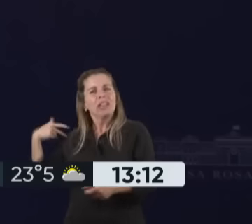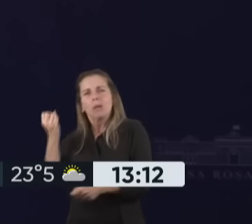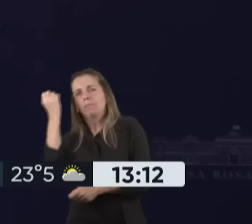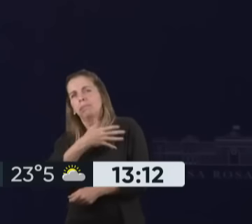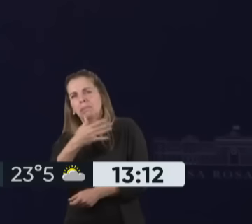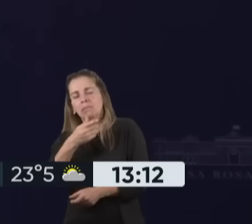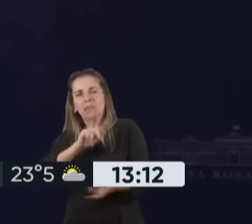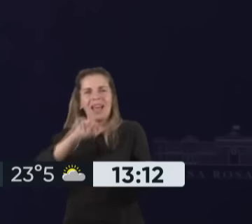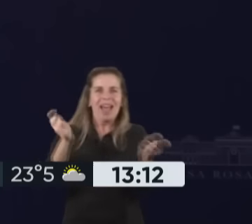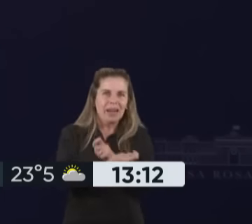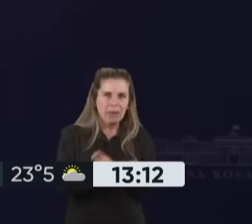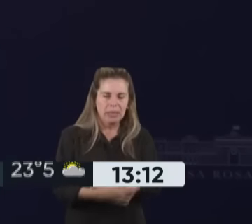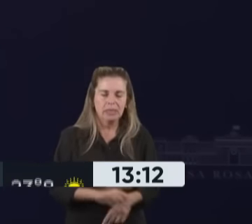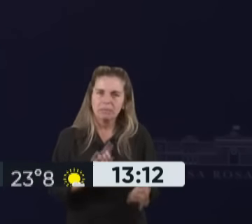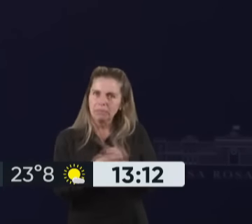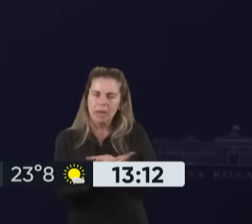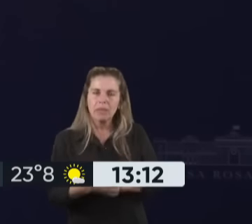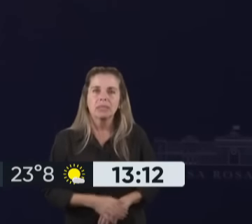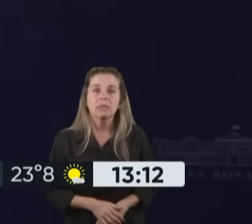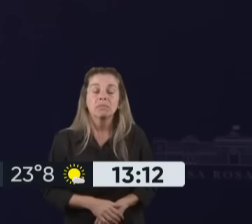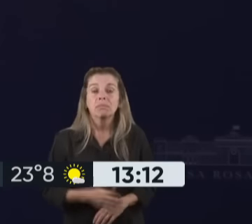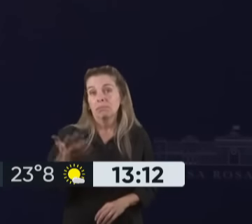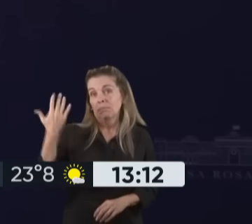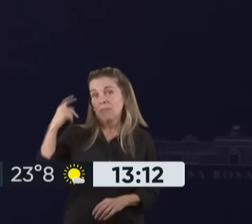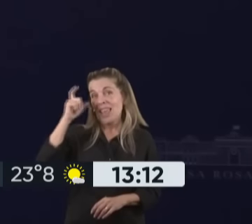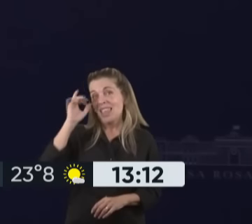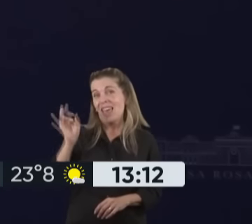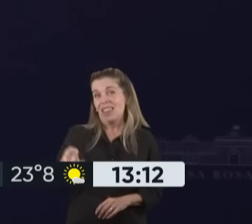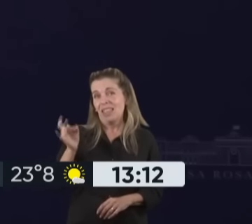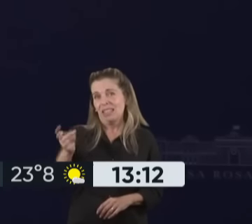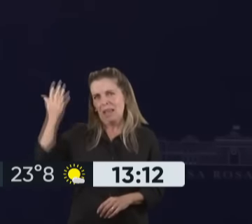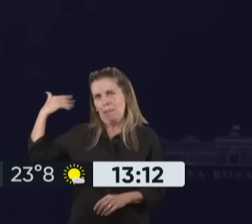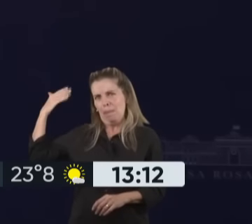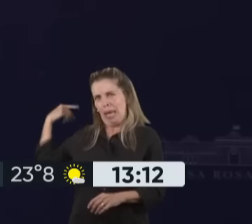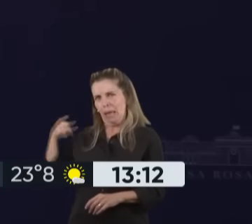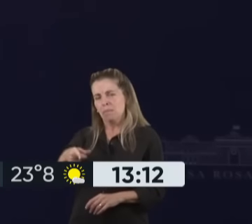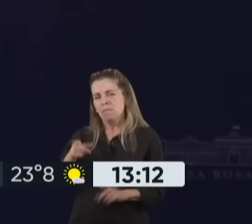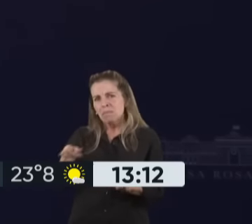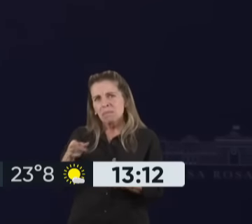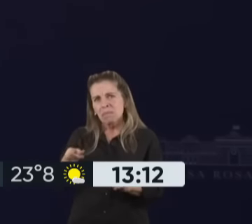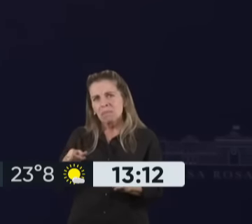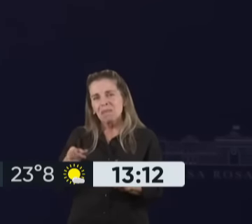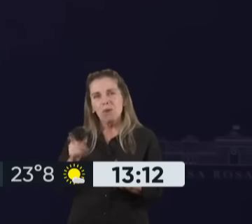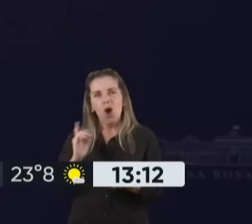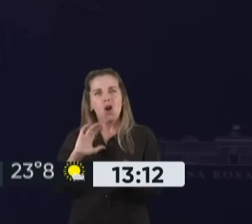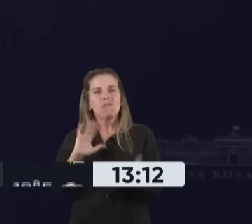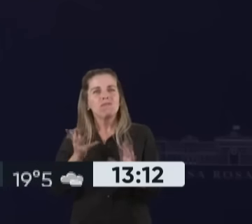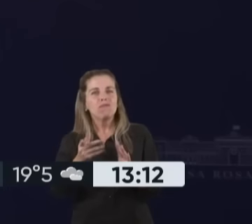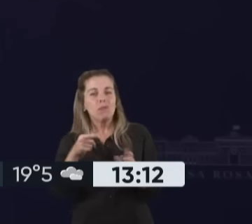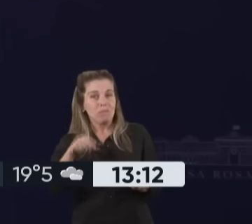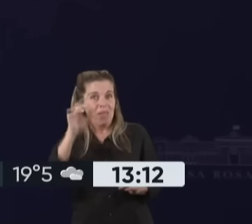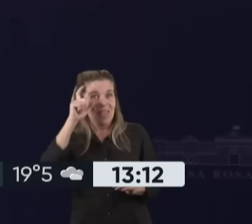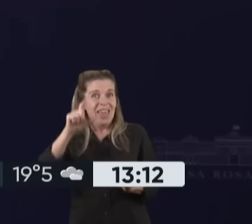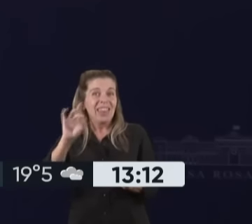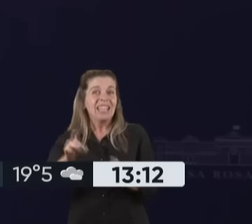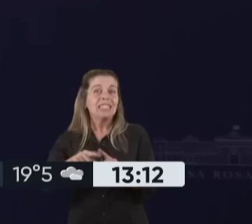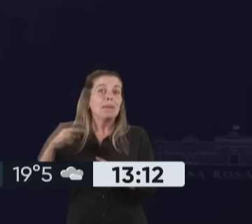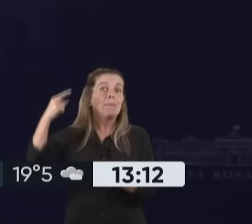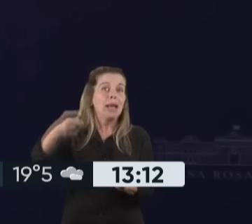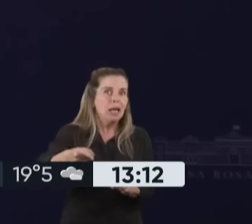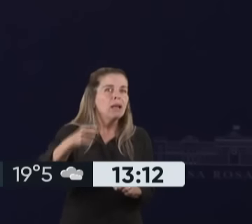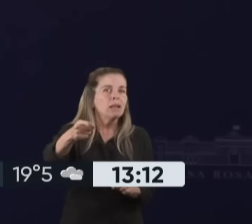contrario. Desde el 10 de diciembre, esa misma doctrina Bullrich será llevada al Congreso